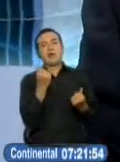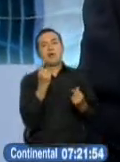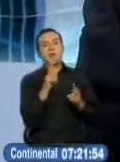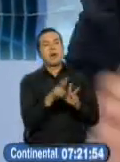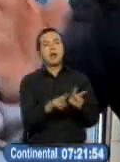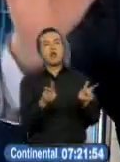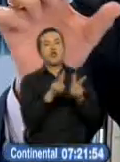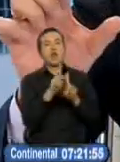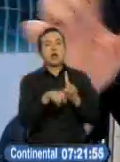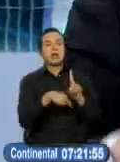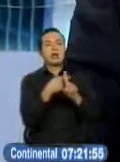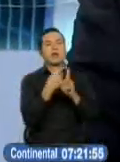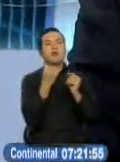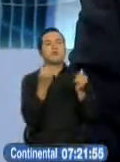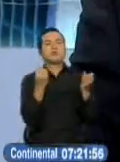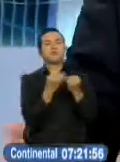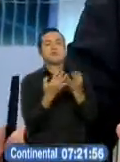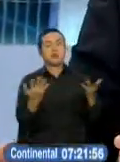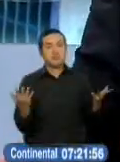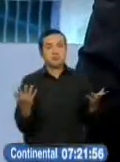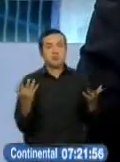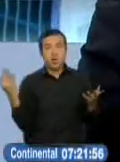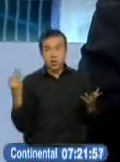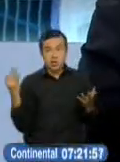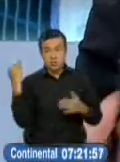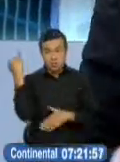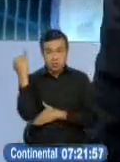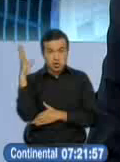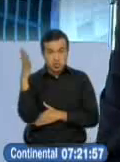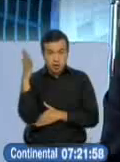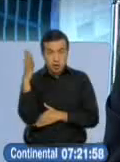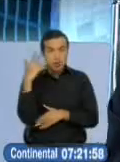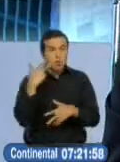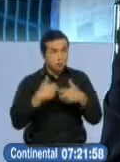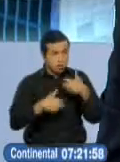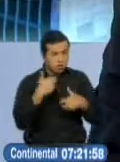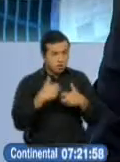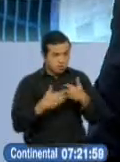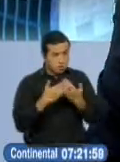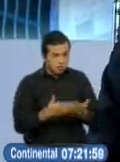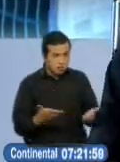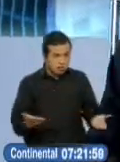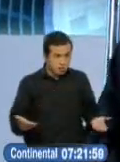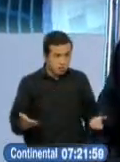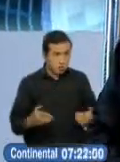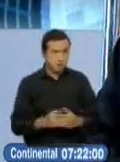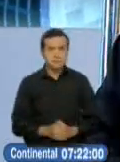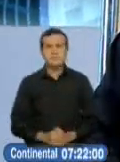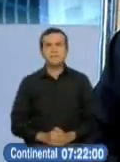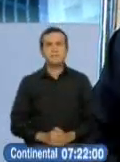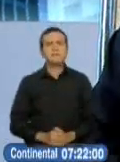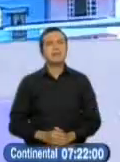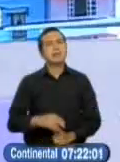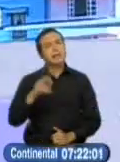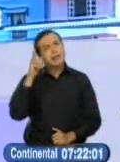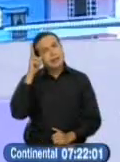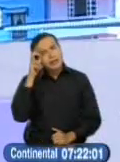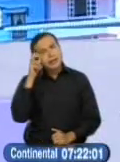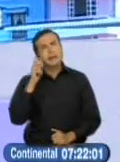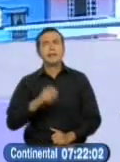nacional? Representa muy poco, por tanto no es una verdadera industria. ¿El problema pasa por ahí, Osvaldo? Yo creo que pasa por